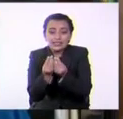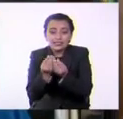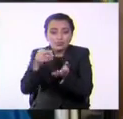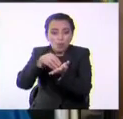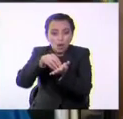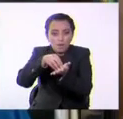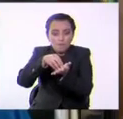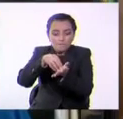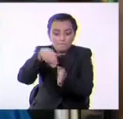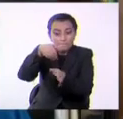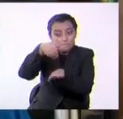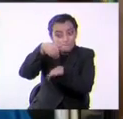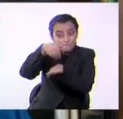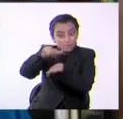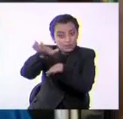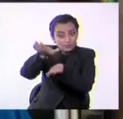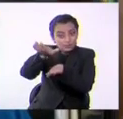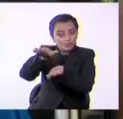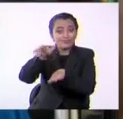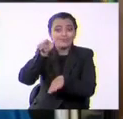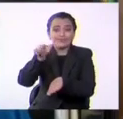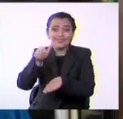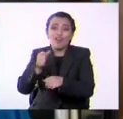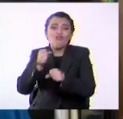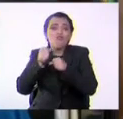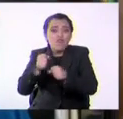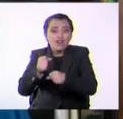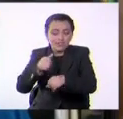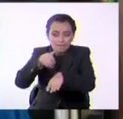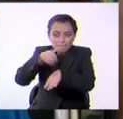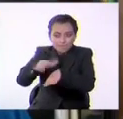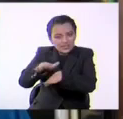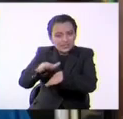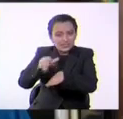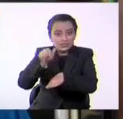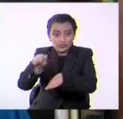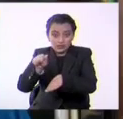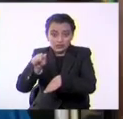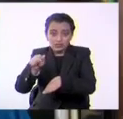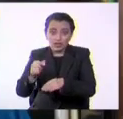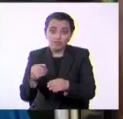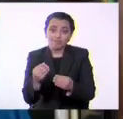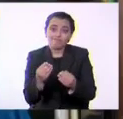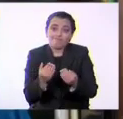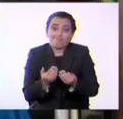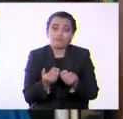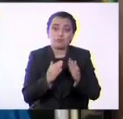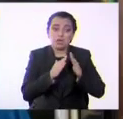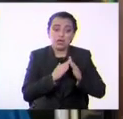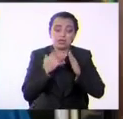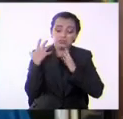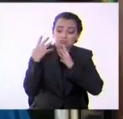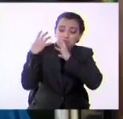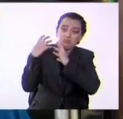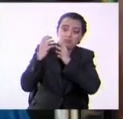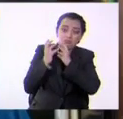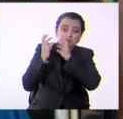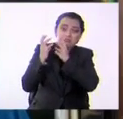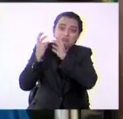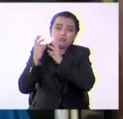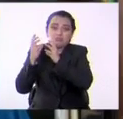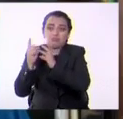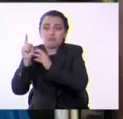forzadas a desplazamientos, son forzadas a buscar la vida en otro lugar, impactando de manera económica, pero de